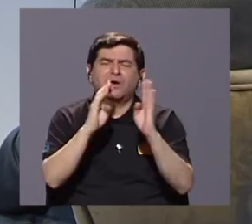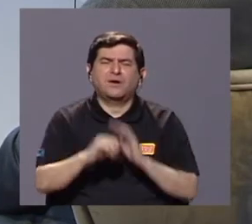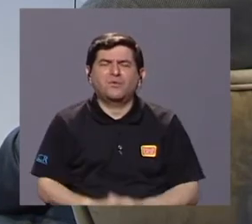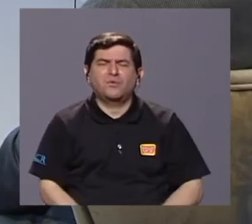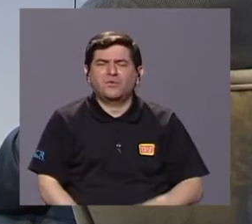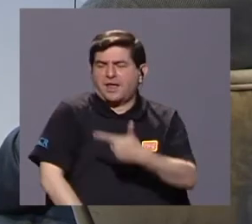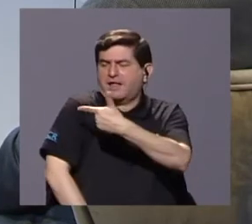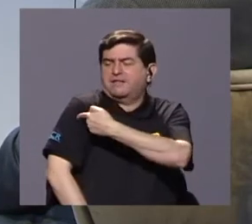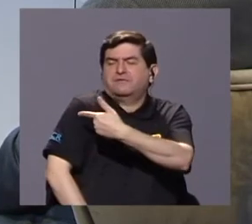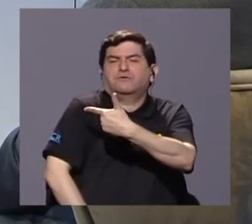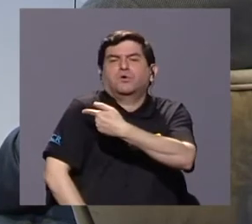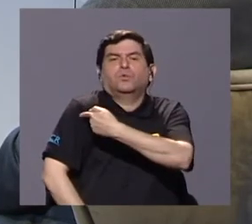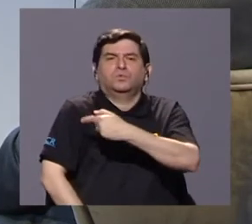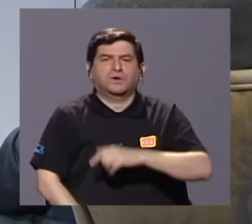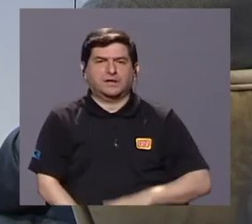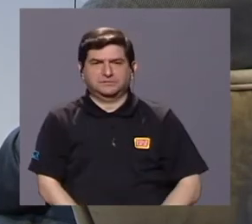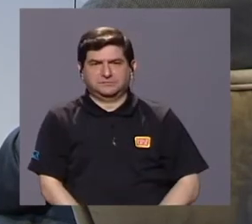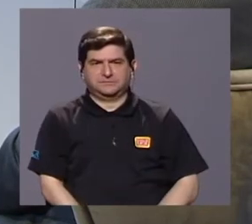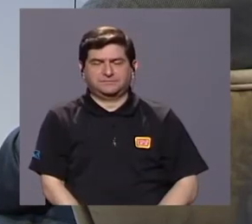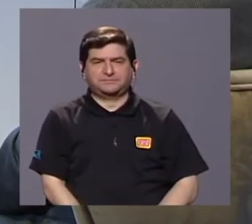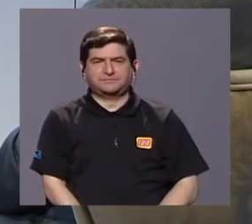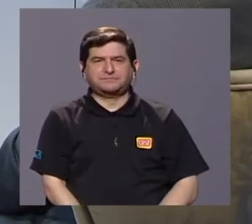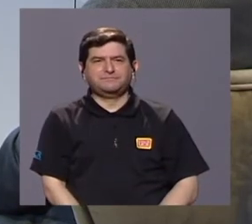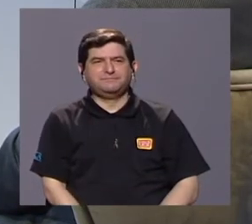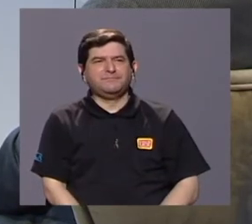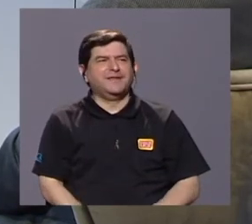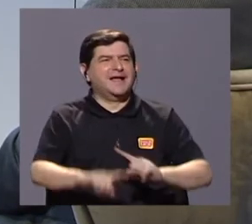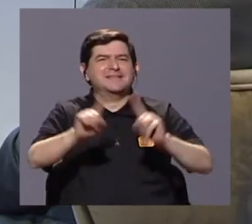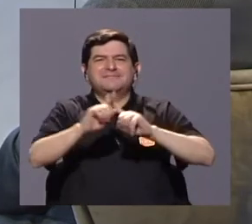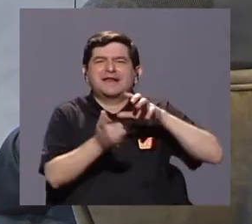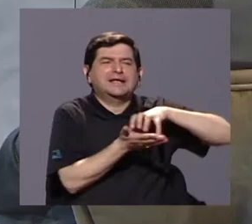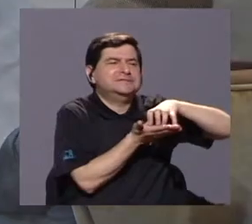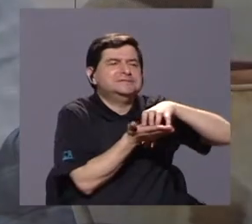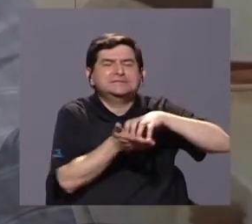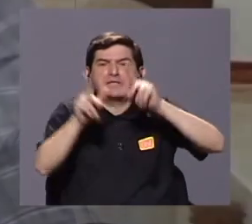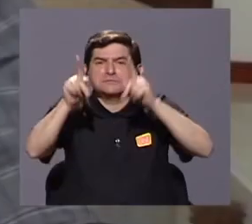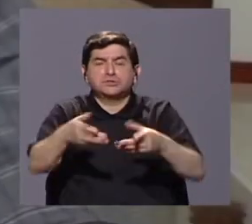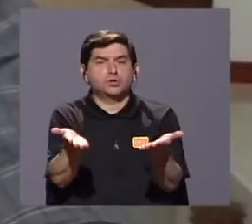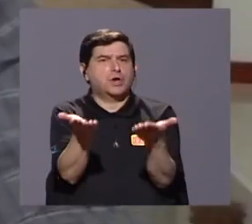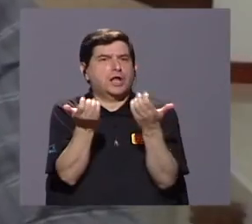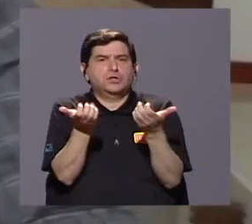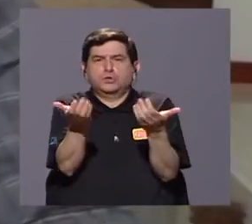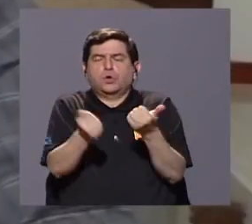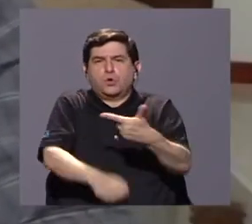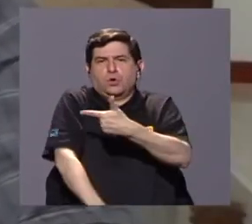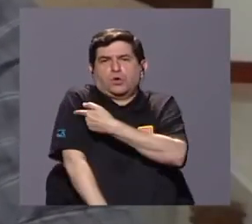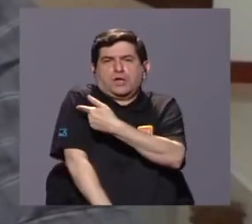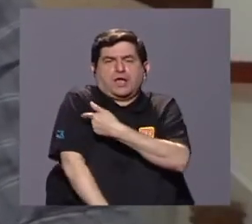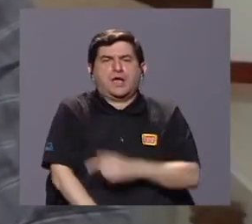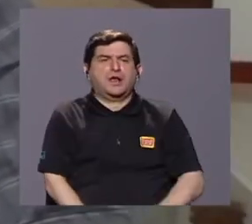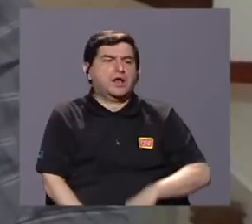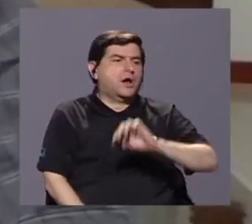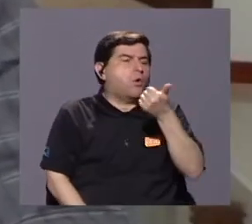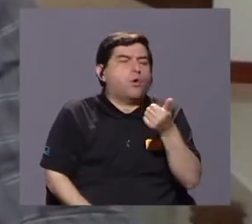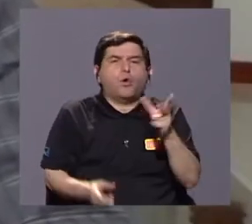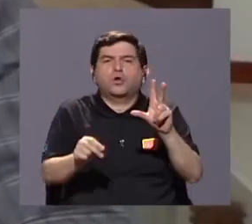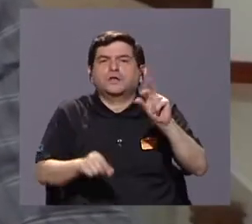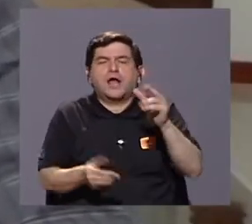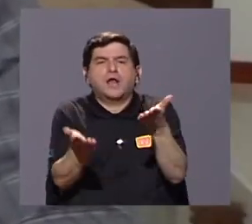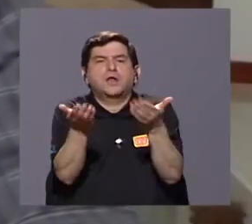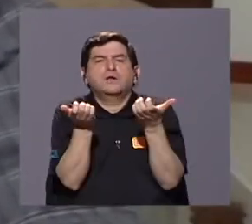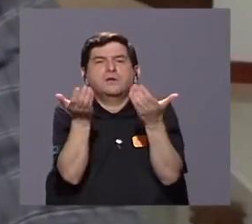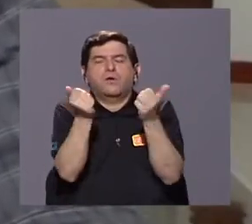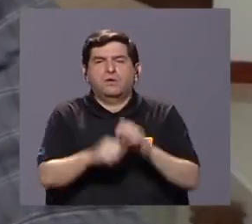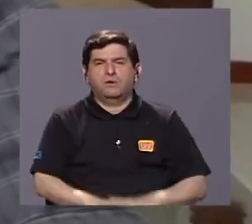de vacunas, se ciernen muchas dudas, la gente no quiere que le pongan una vacuna, que no le pongan otra,